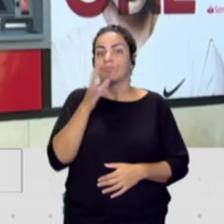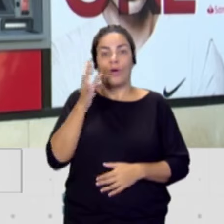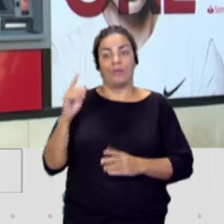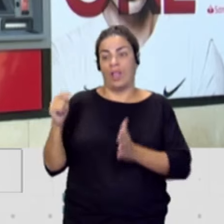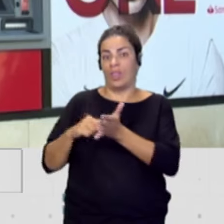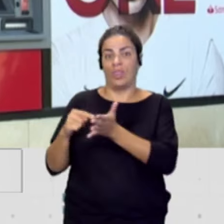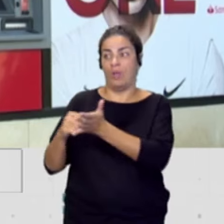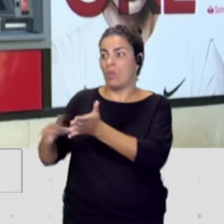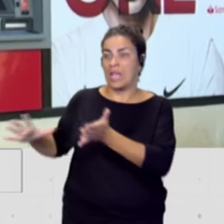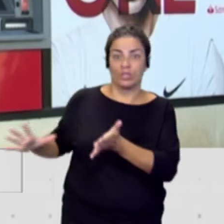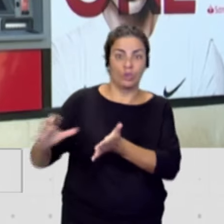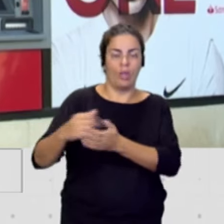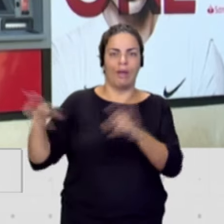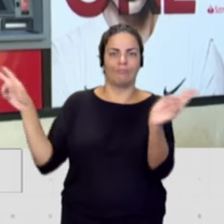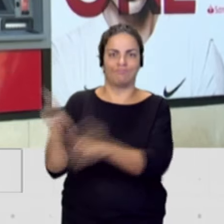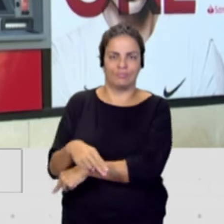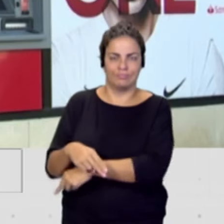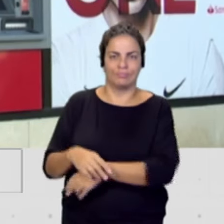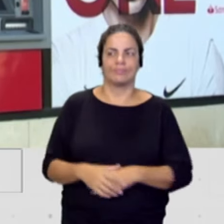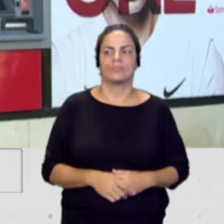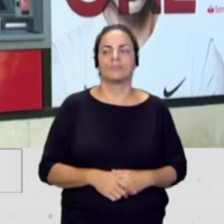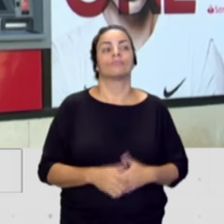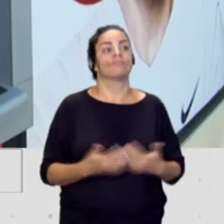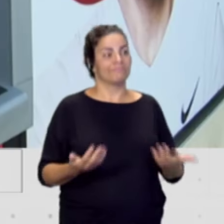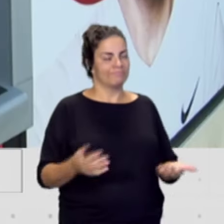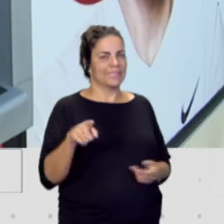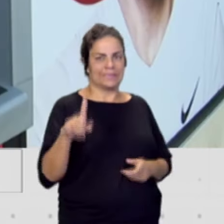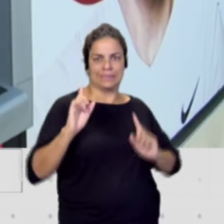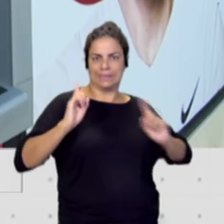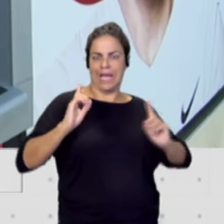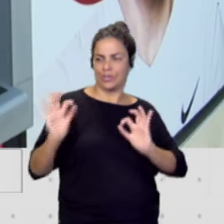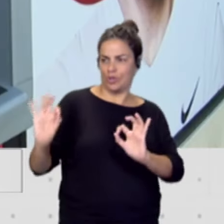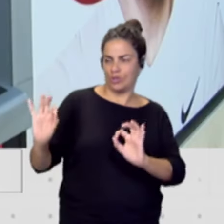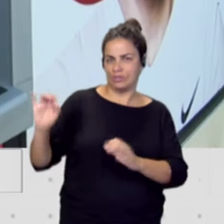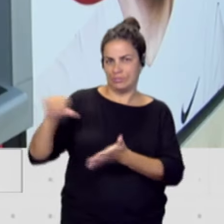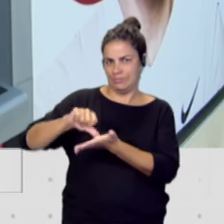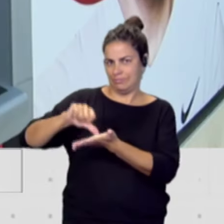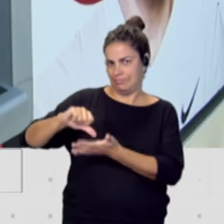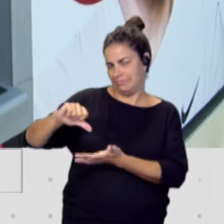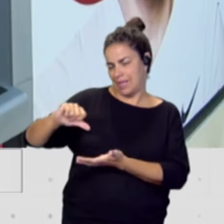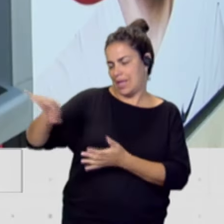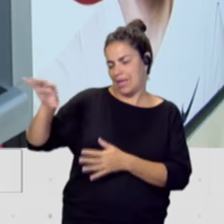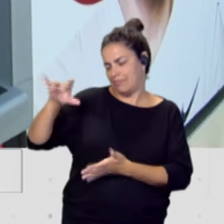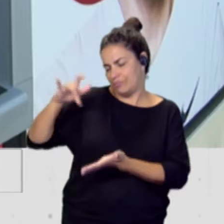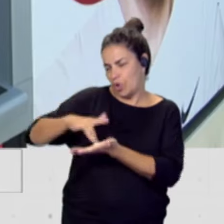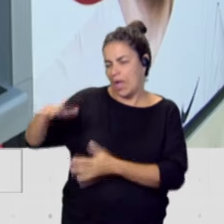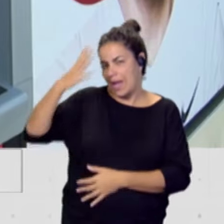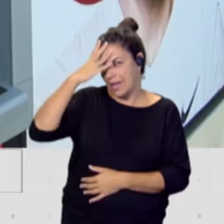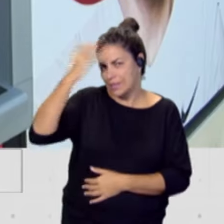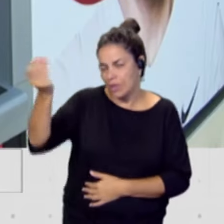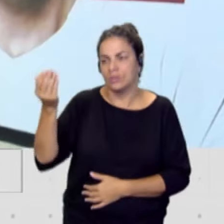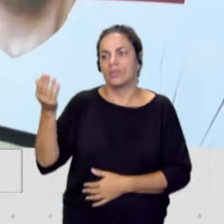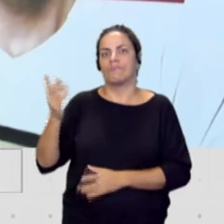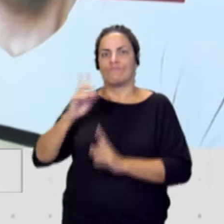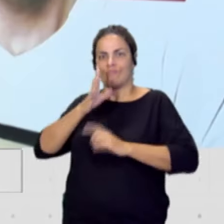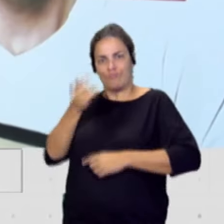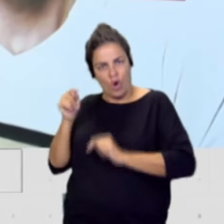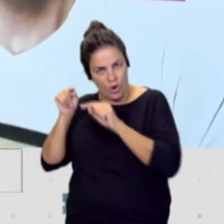todas las deudas. Ese es uno de los motivos de este caso en concreto, de la isla de Lanzarote, pero ¿qué otros motivos nos llevan